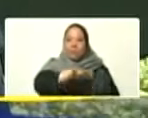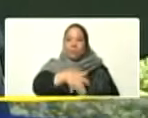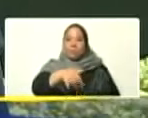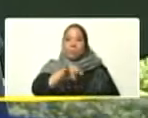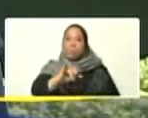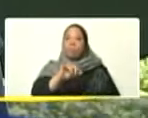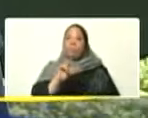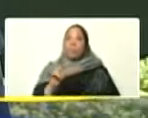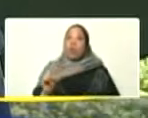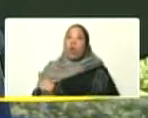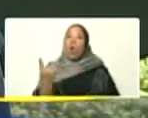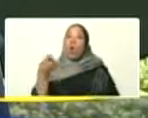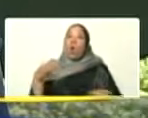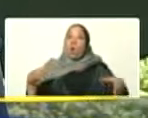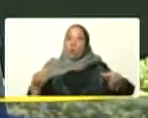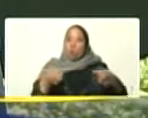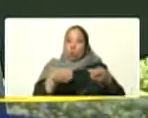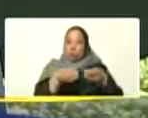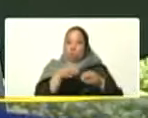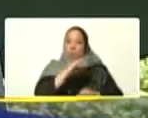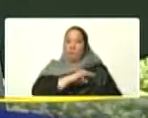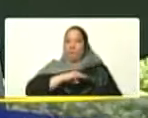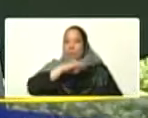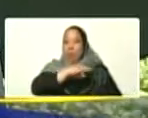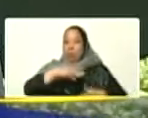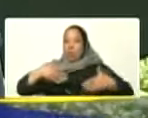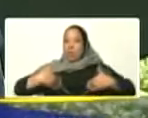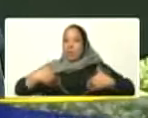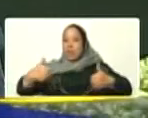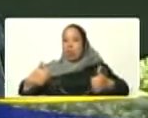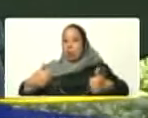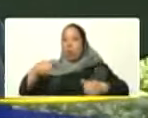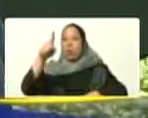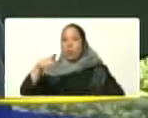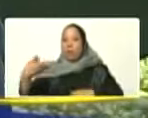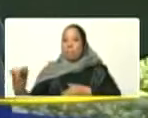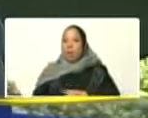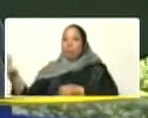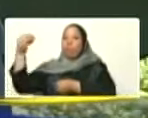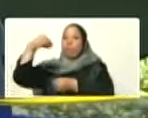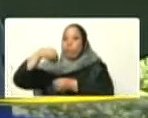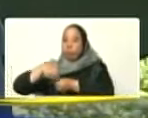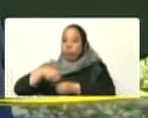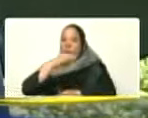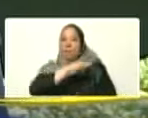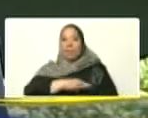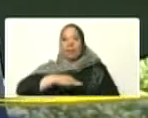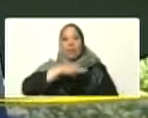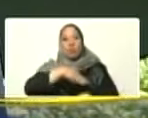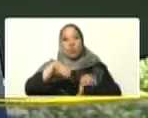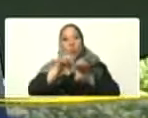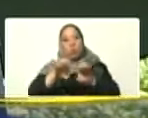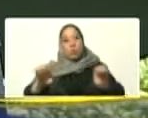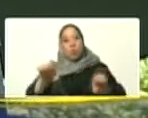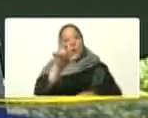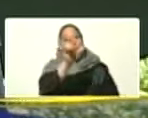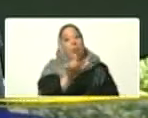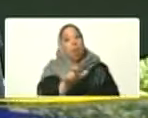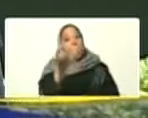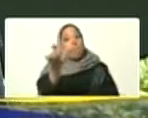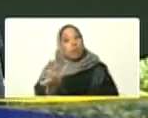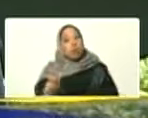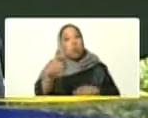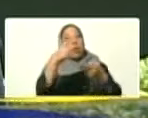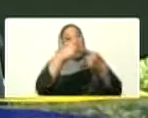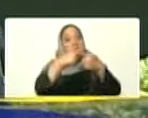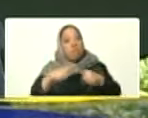Autoridad Única de Salud, la Autoridad Única de Educación, los representantes de las comunidades, el personal de salud,